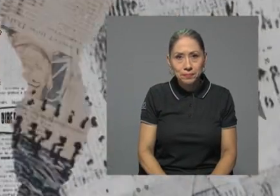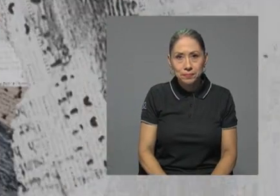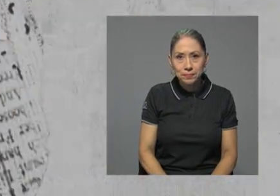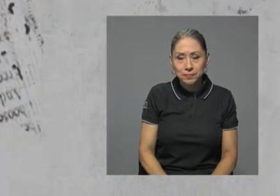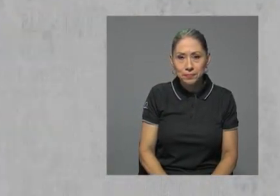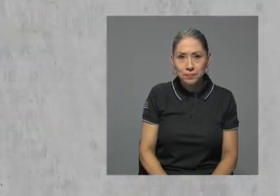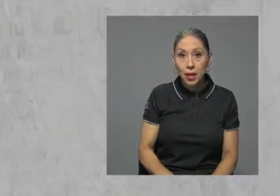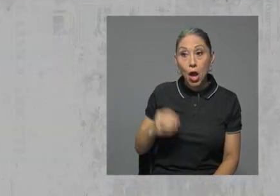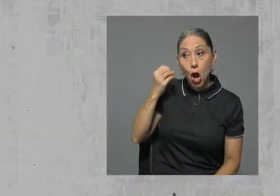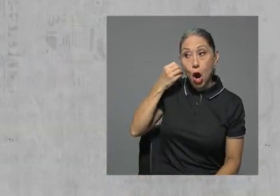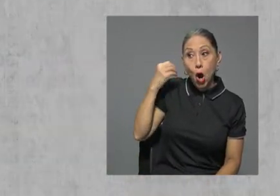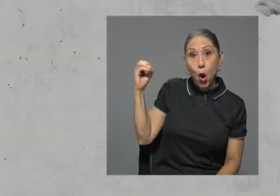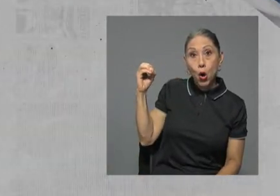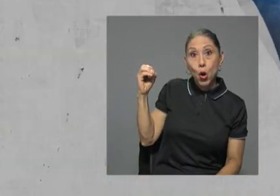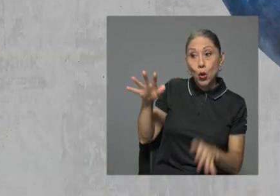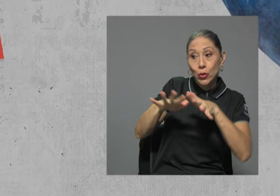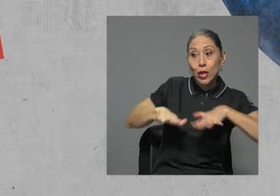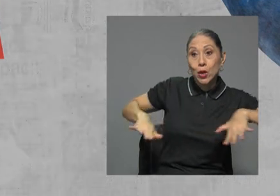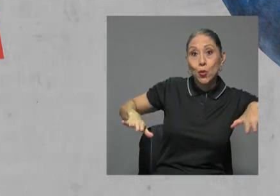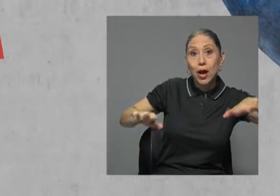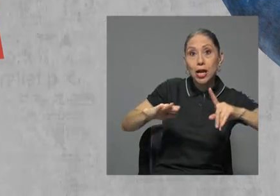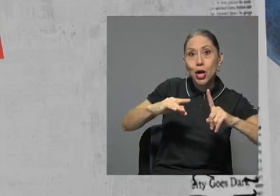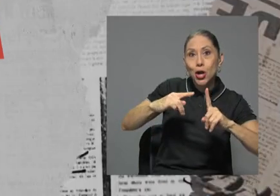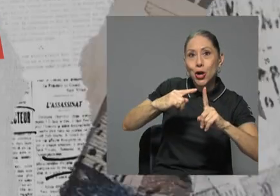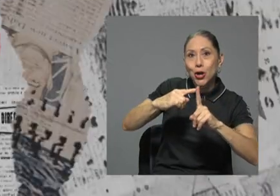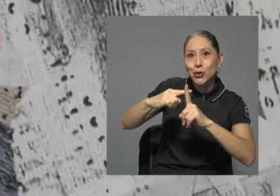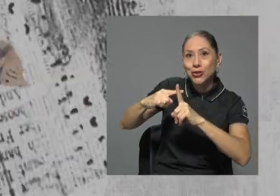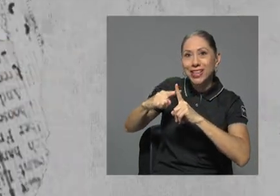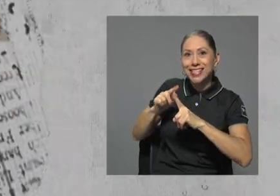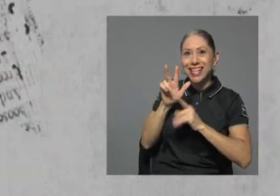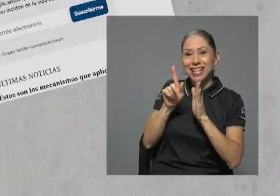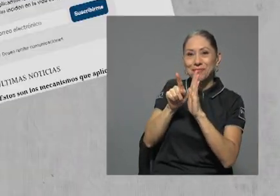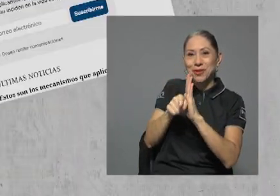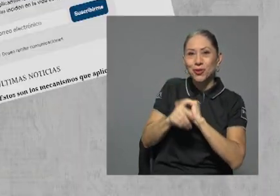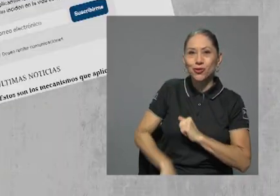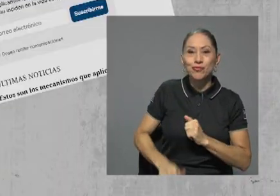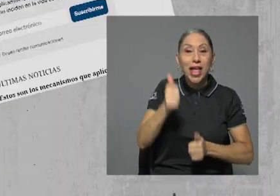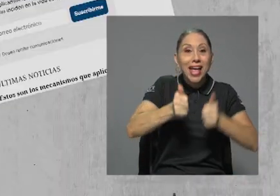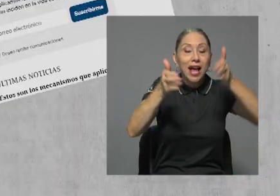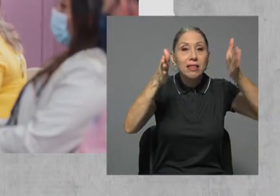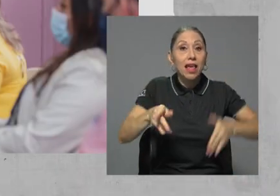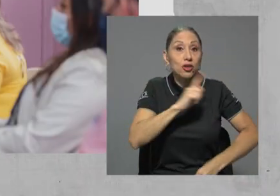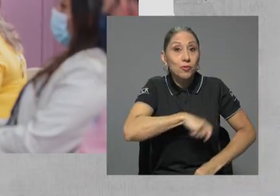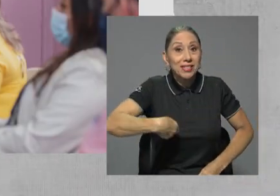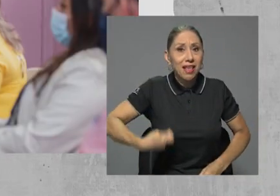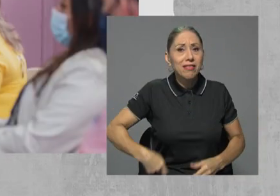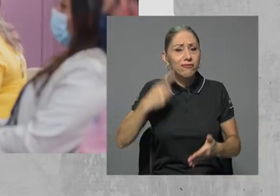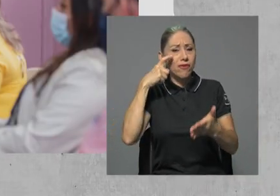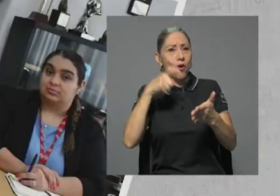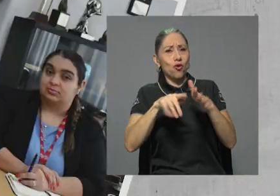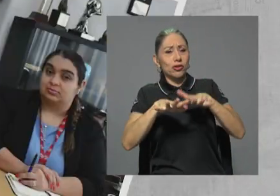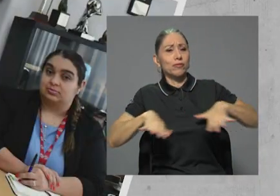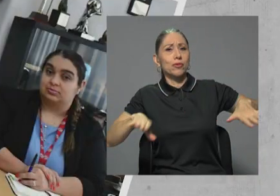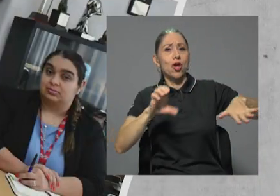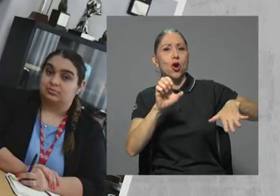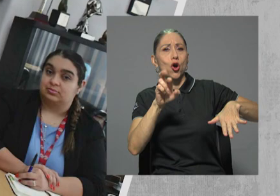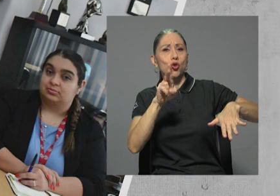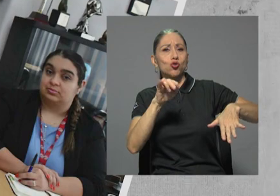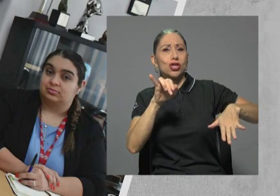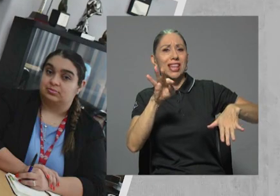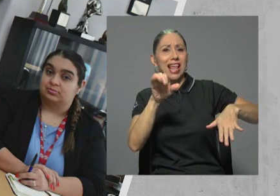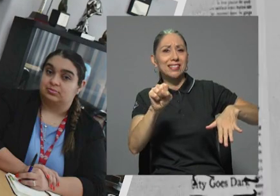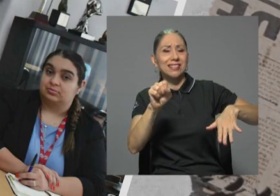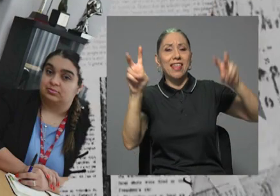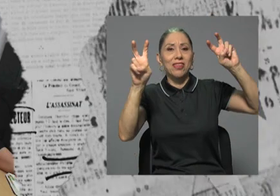el oro de crucitas en tres minutos los candidatos presidenciales reconocen a crucitas como un tema de la campaña electoral